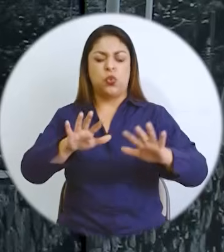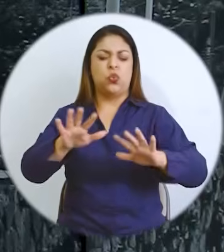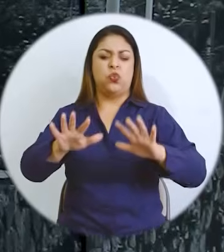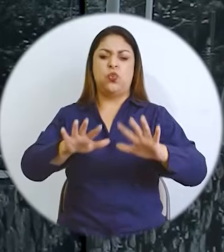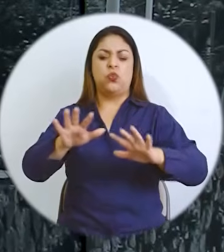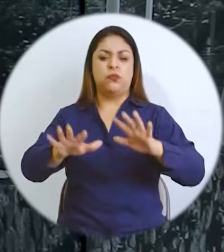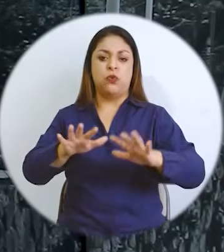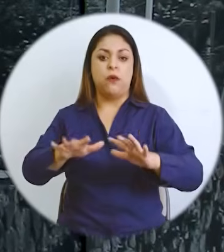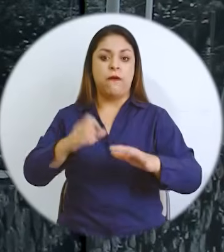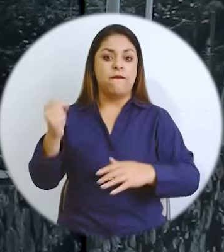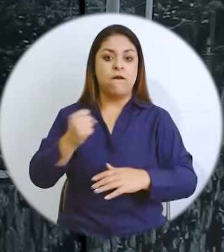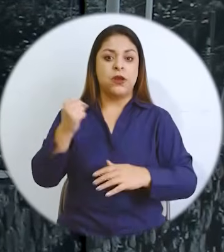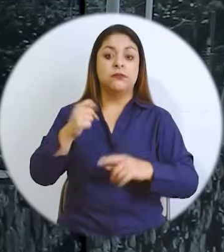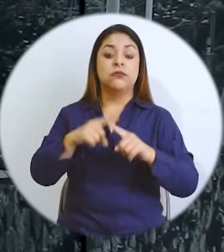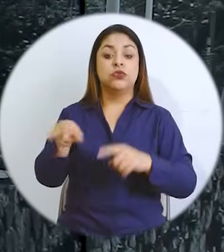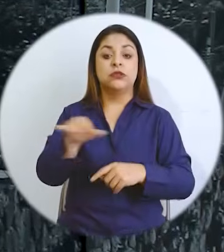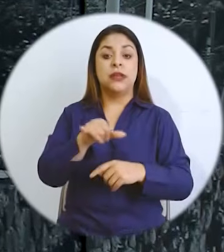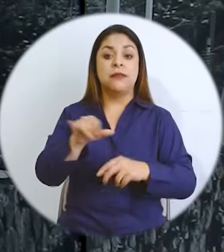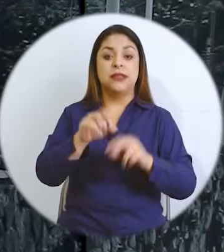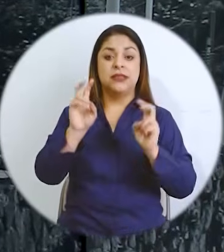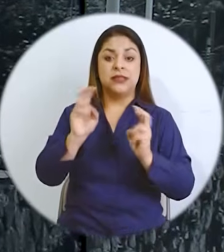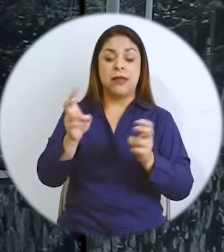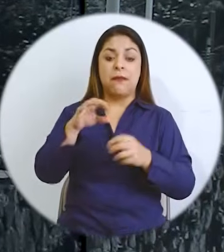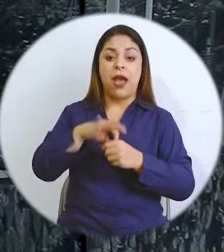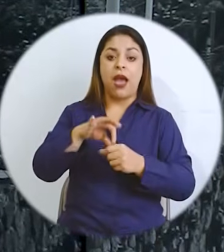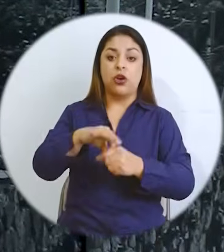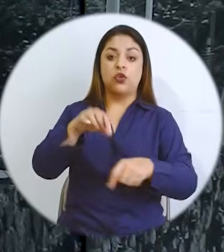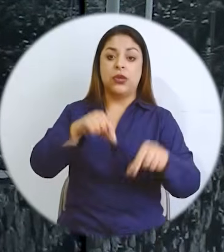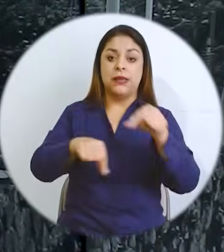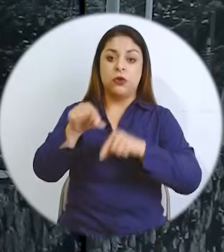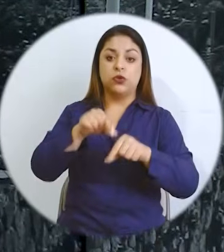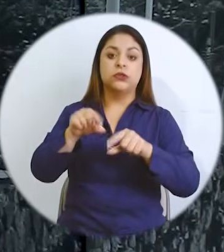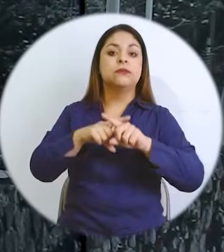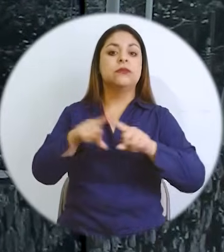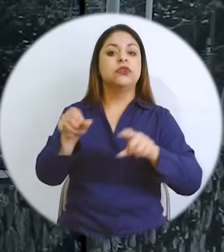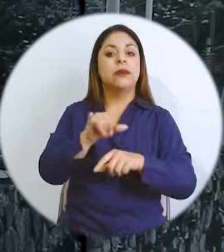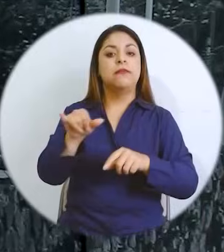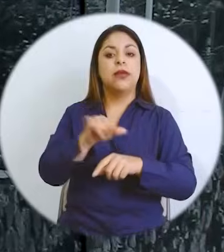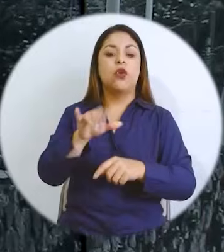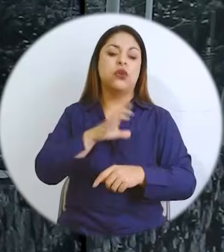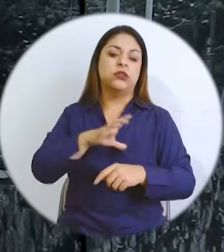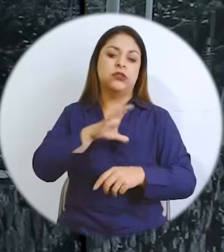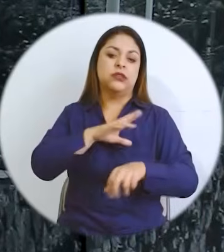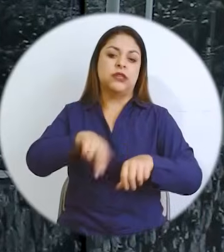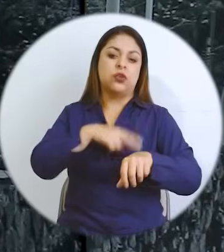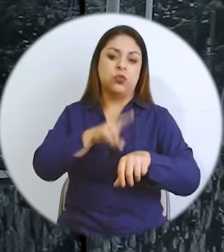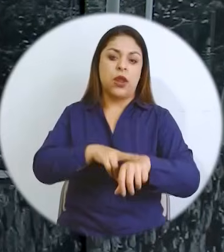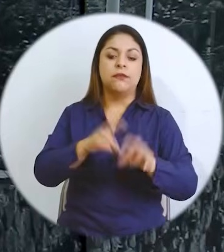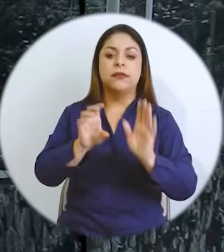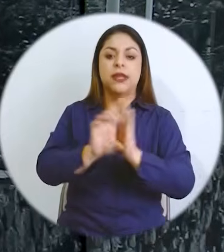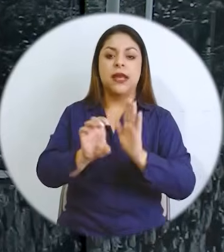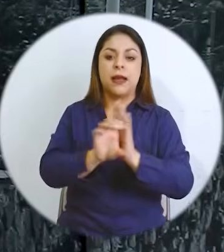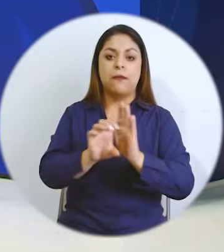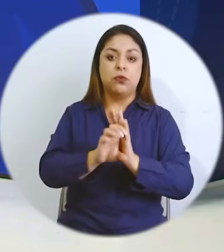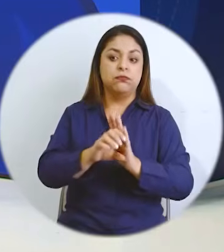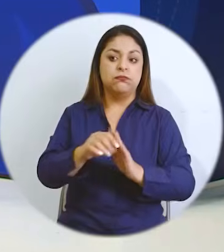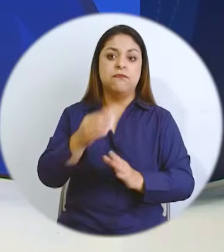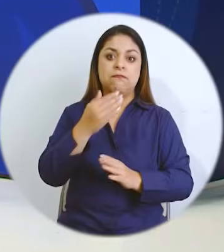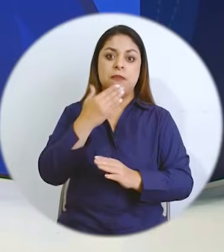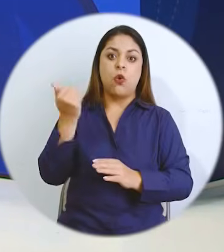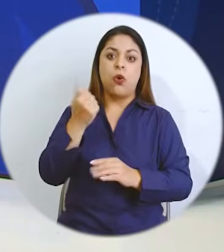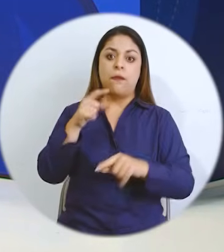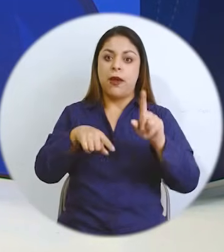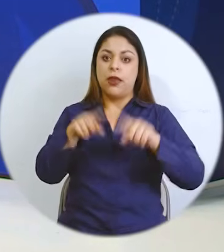turbidez, ¿verdad?, muy fuertes, sobre todo en nacientes, pero también tiene que ver el tema de agroquímicos, pero también condiciones naturales, ¿verdad? Por ejemplo,